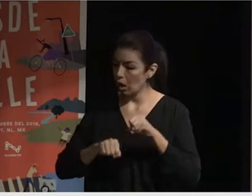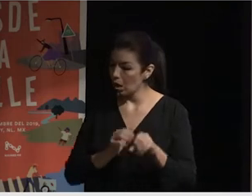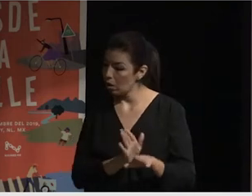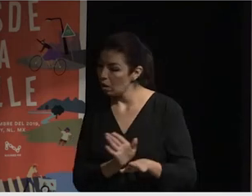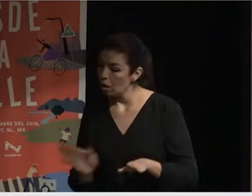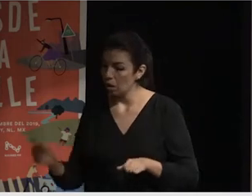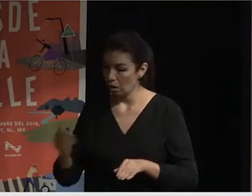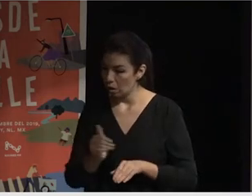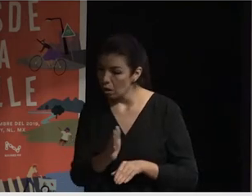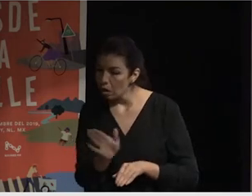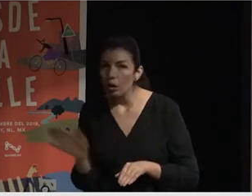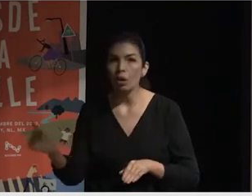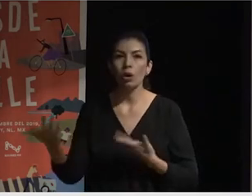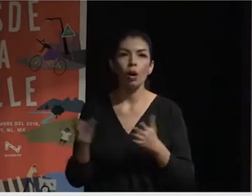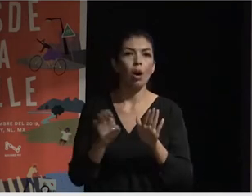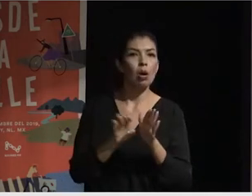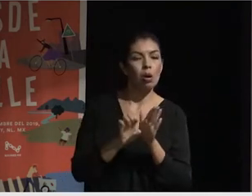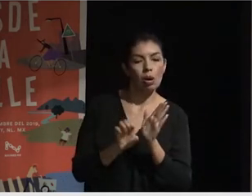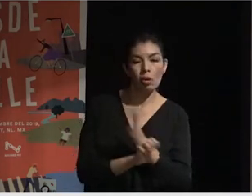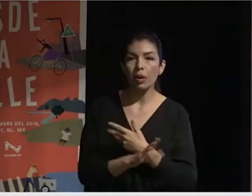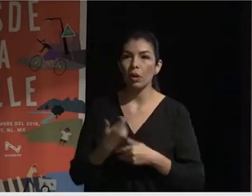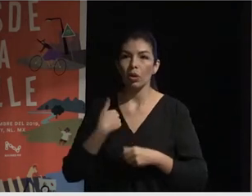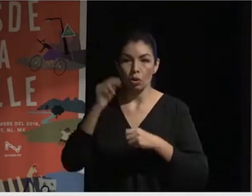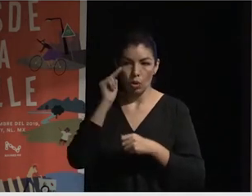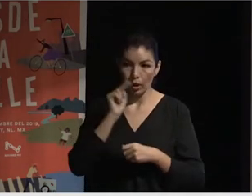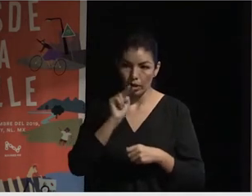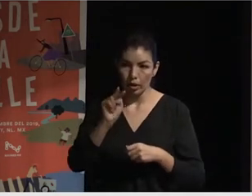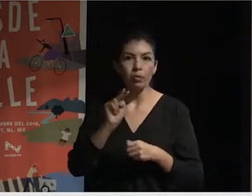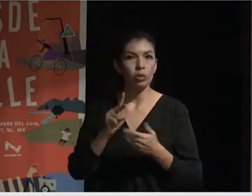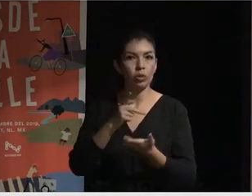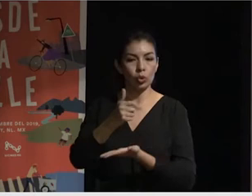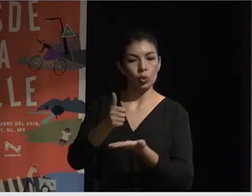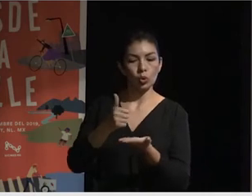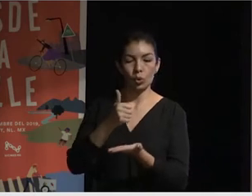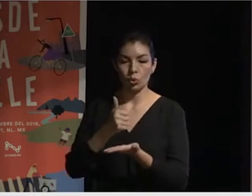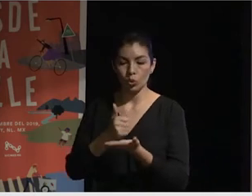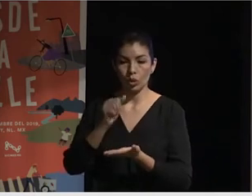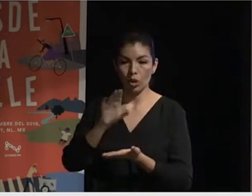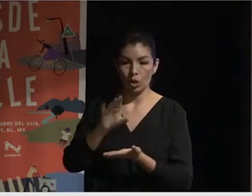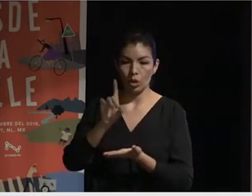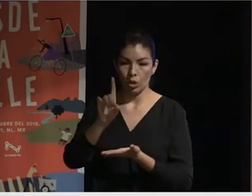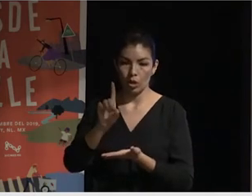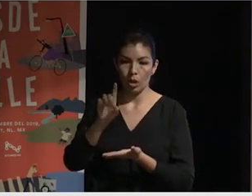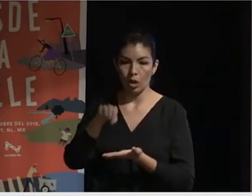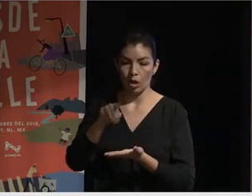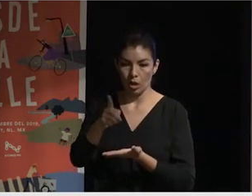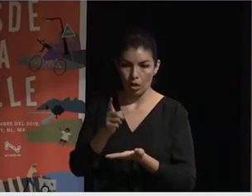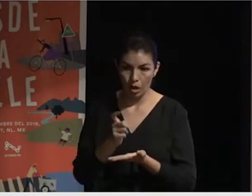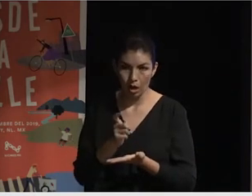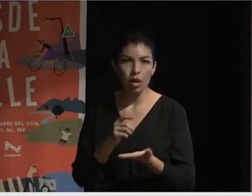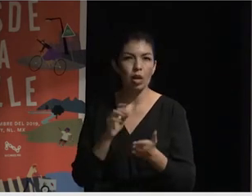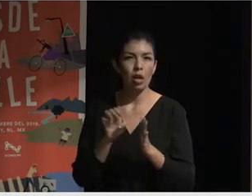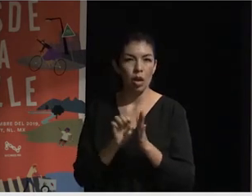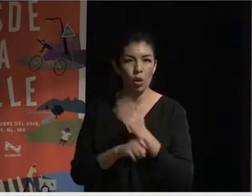llegan estas bicis dockless, ¿no? Las Mobike y todo este rollo, llegan a la alcaldía, en ese momento delegación Miguel Hidalgo,